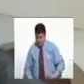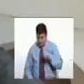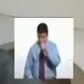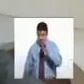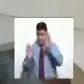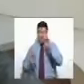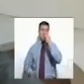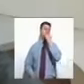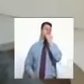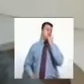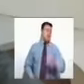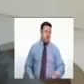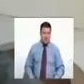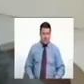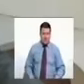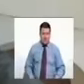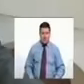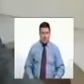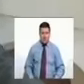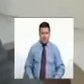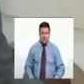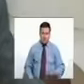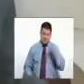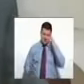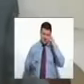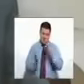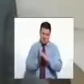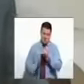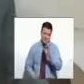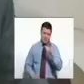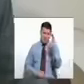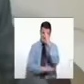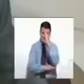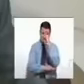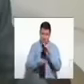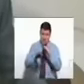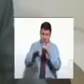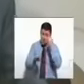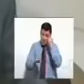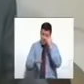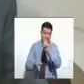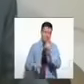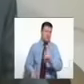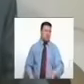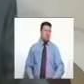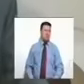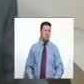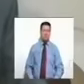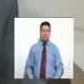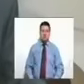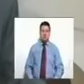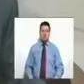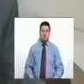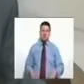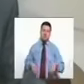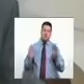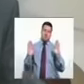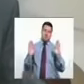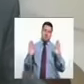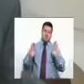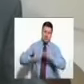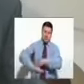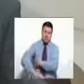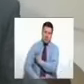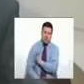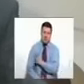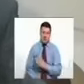presidencia, ¿qué va a pasar? Yo no creo, entre otras cosas, que los colombianos estén pensando en eso. De manera,